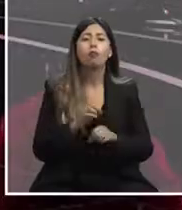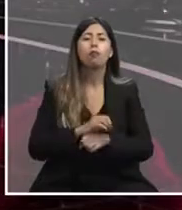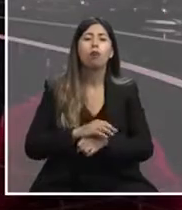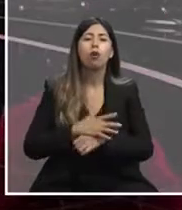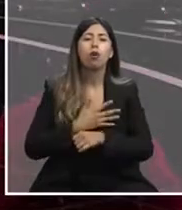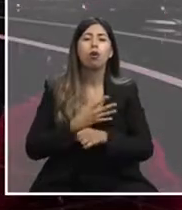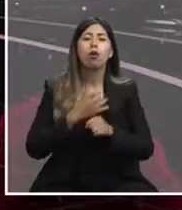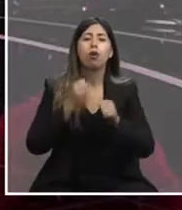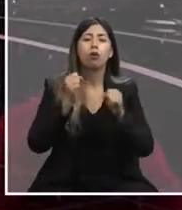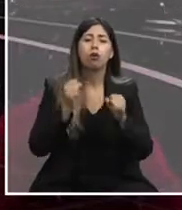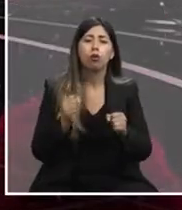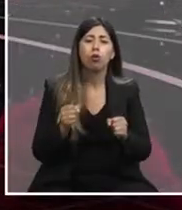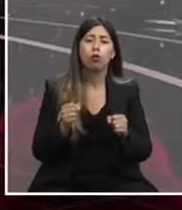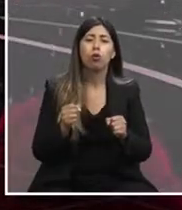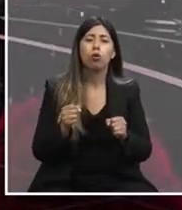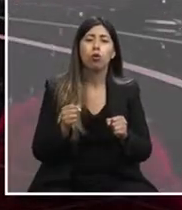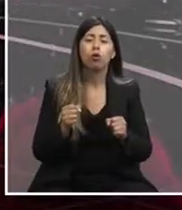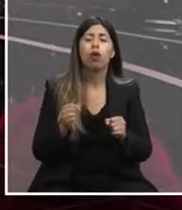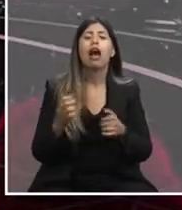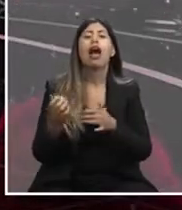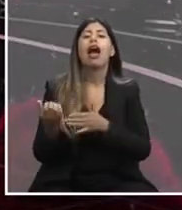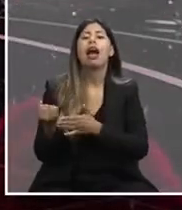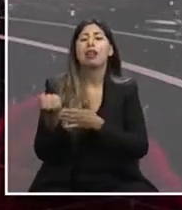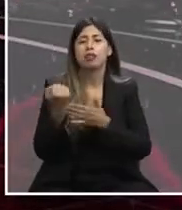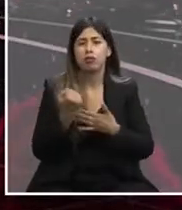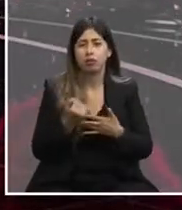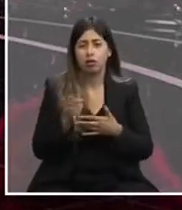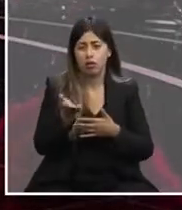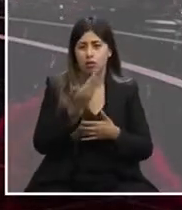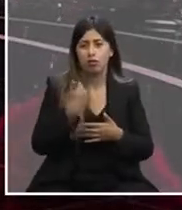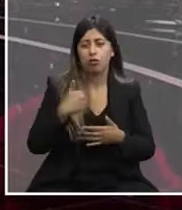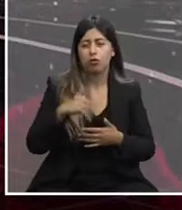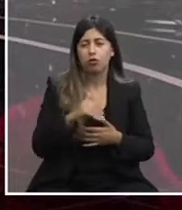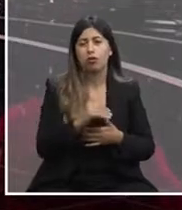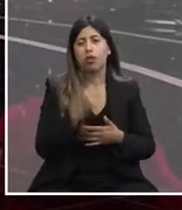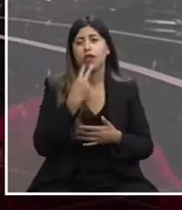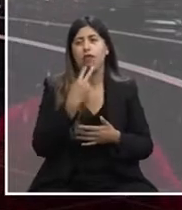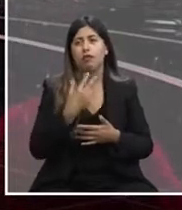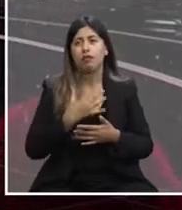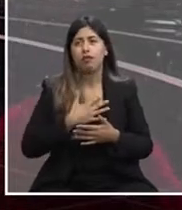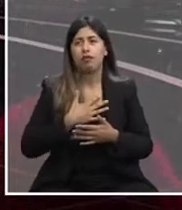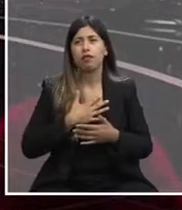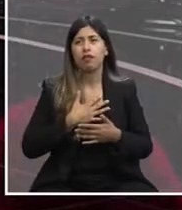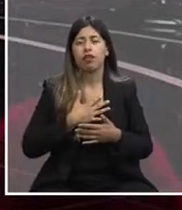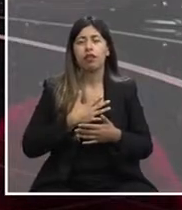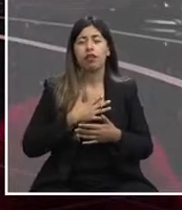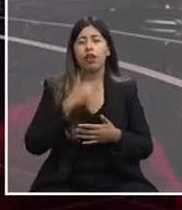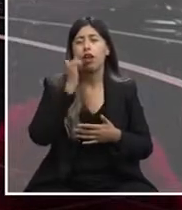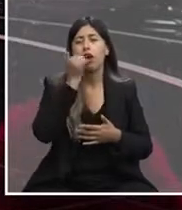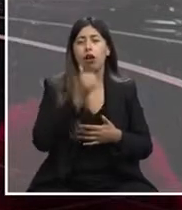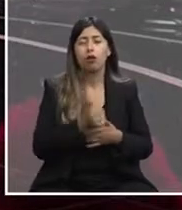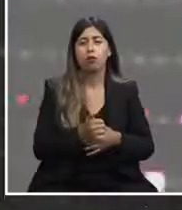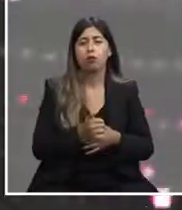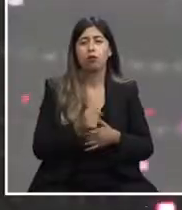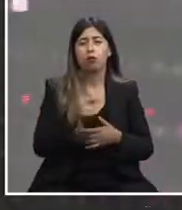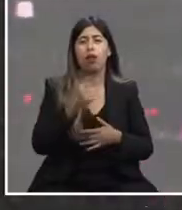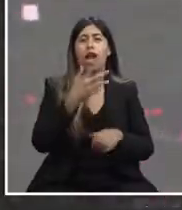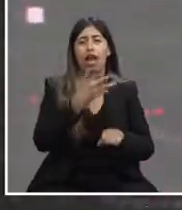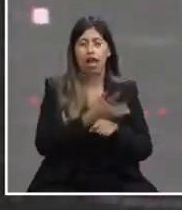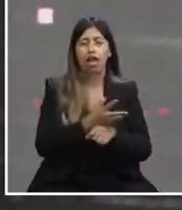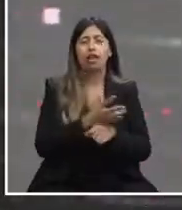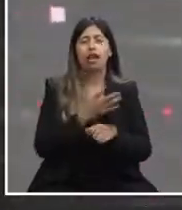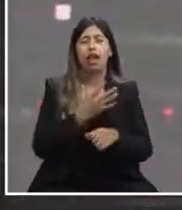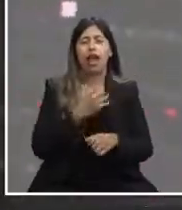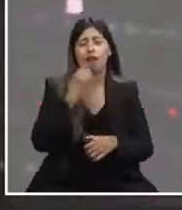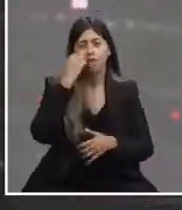sin embargo, ser, digamos, un aliado de nosotros y de nuestra vida común también, de nuestra vida en común, que sin duda está llena de afectos.